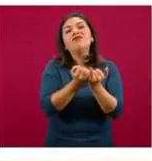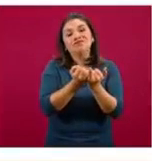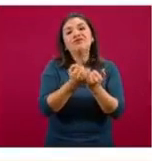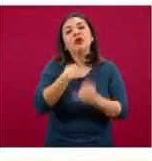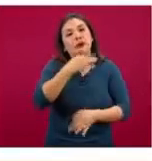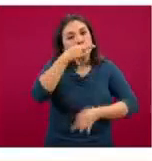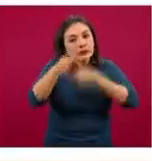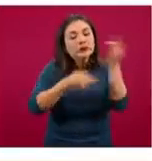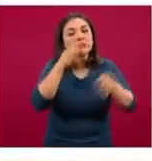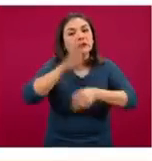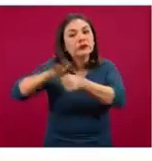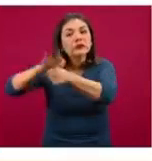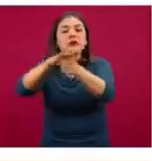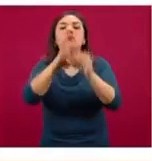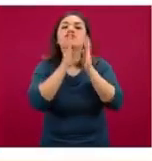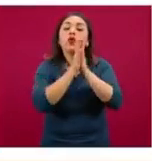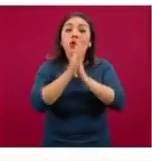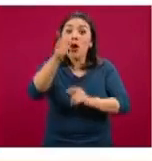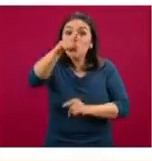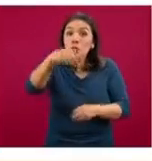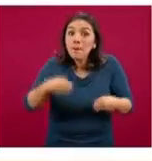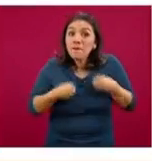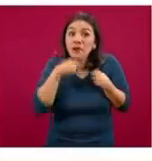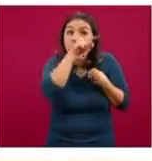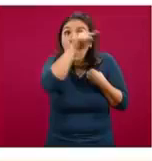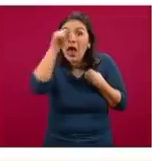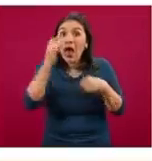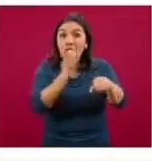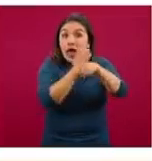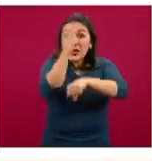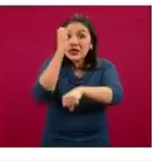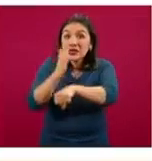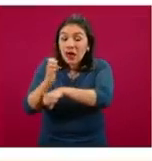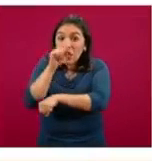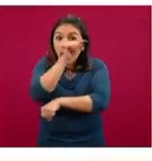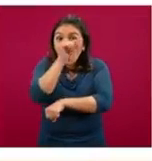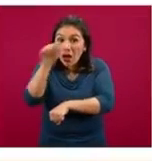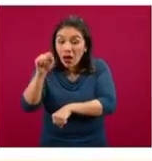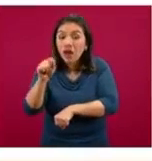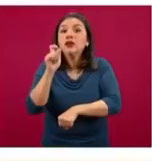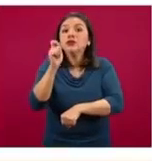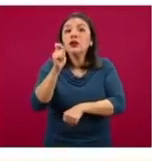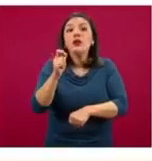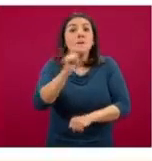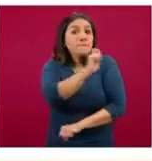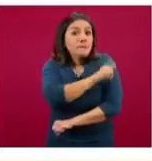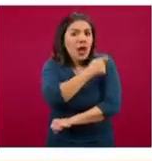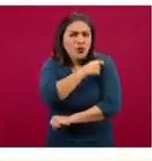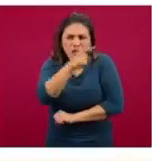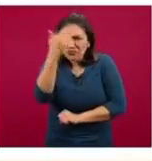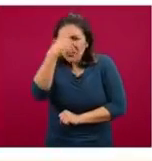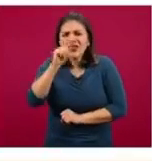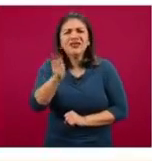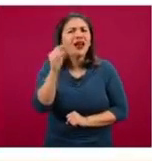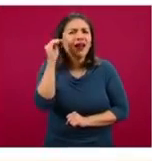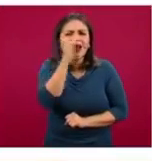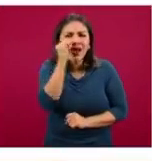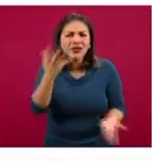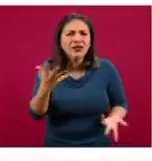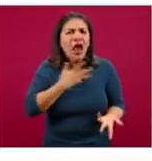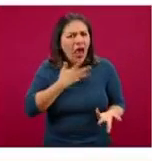llamado a la población que reside en estas entidades federativas que, dado que la vacuna, como ustedes saben, es gratuita y